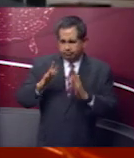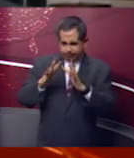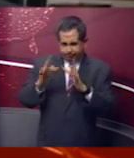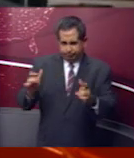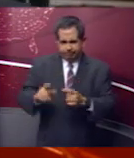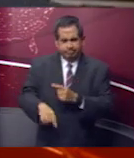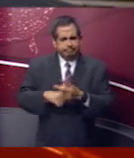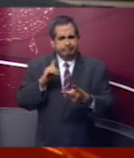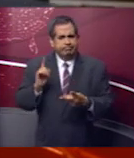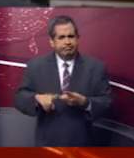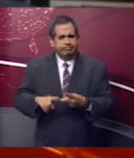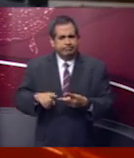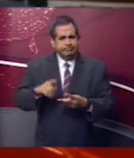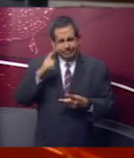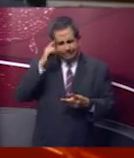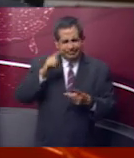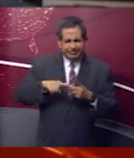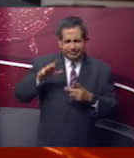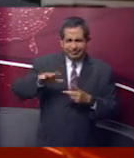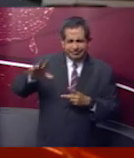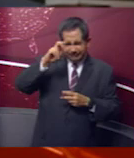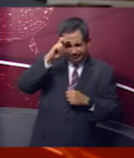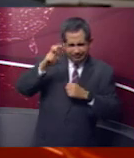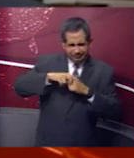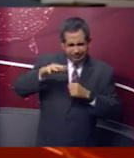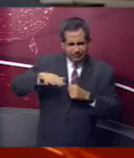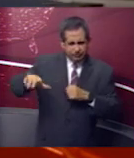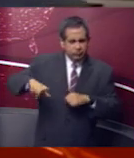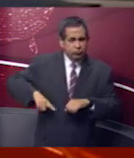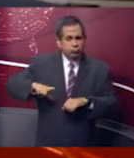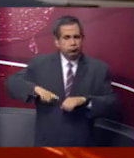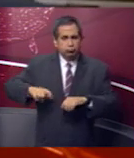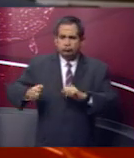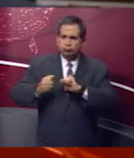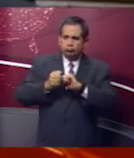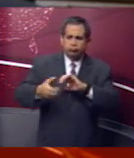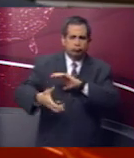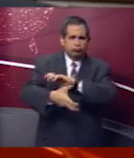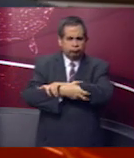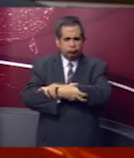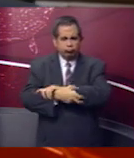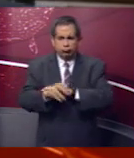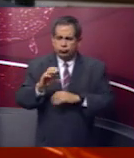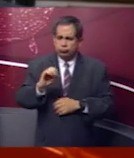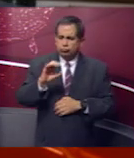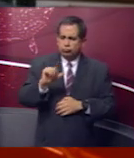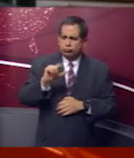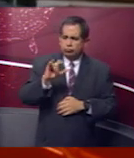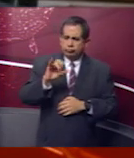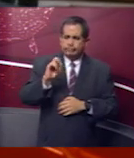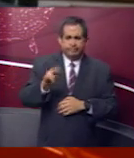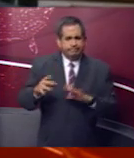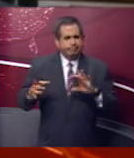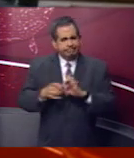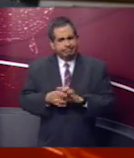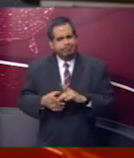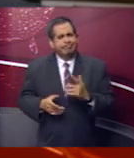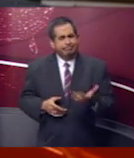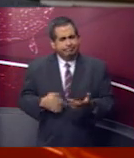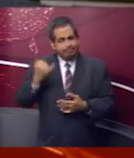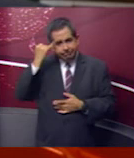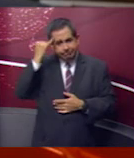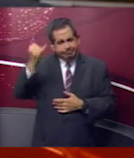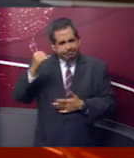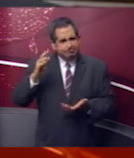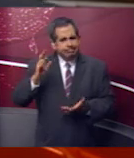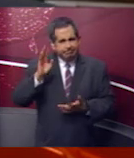Francia, ha funcionado sobre todo en Europa, los gobiernos de coalición funcionan, y es una tesis que se ha venido